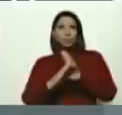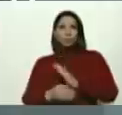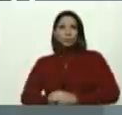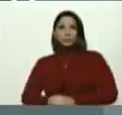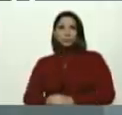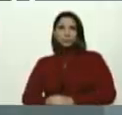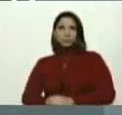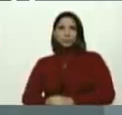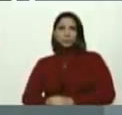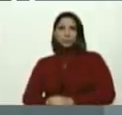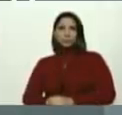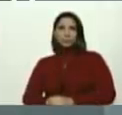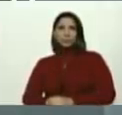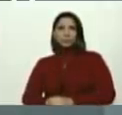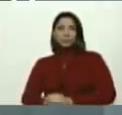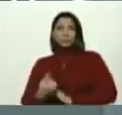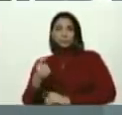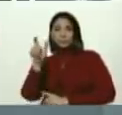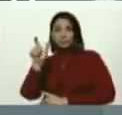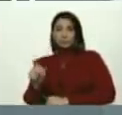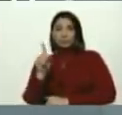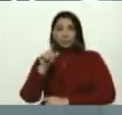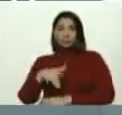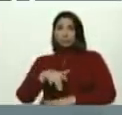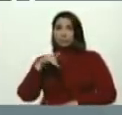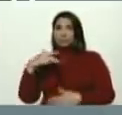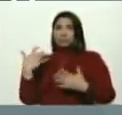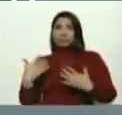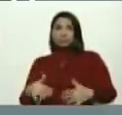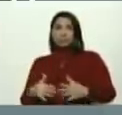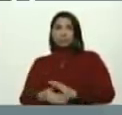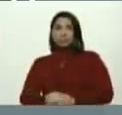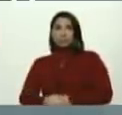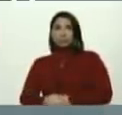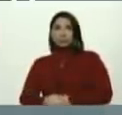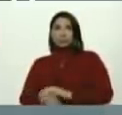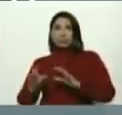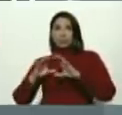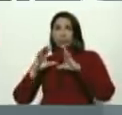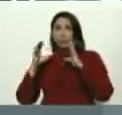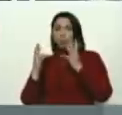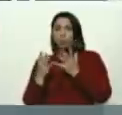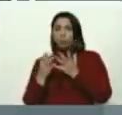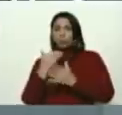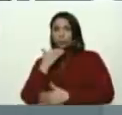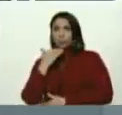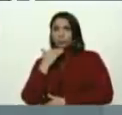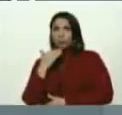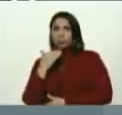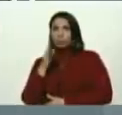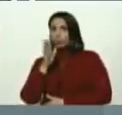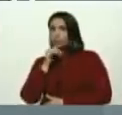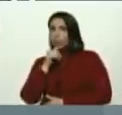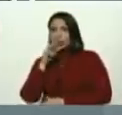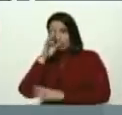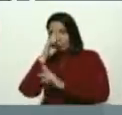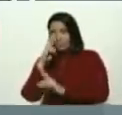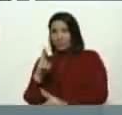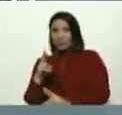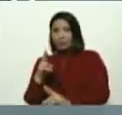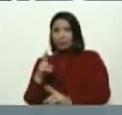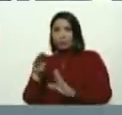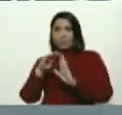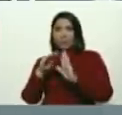¿Mm? De un caso también de gran, alto contagio que hubo en el mundo a partir de no guardar